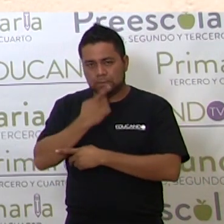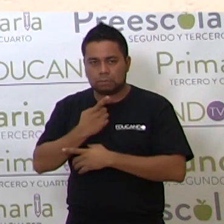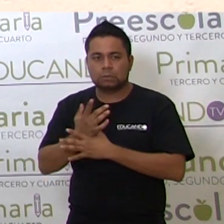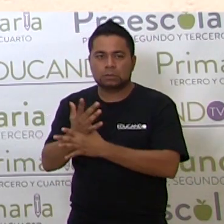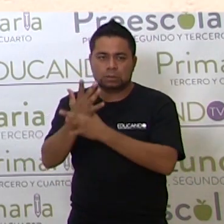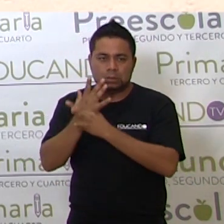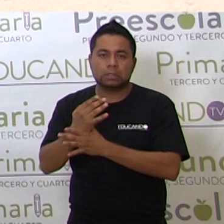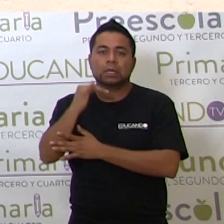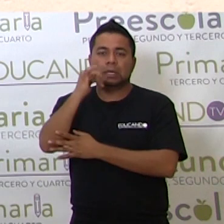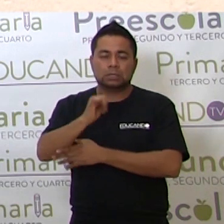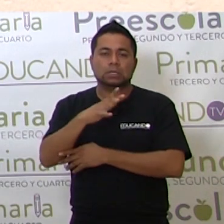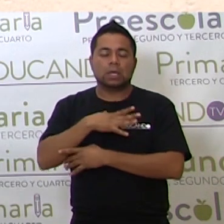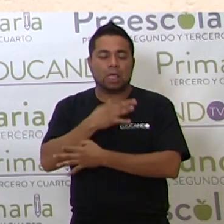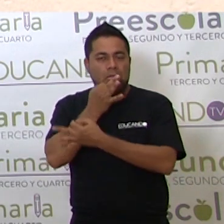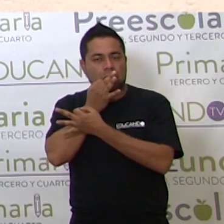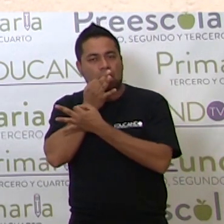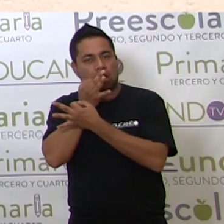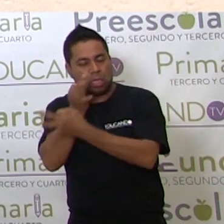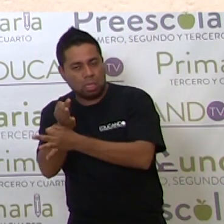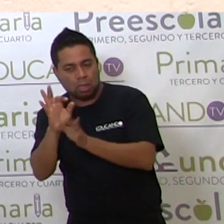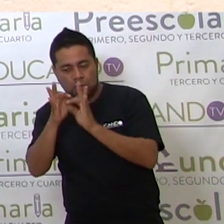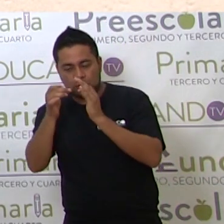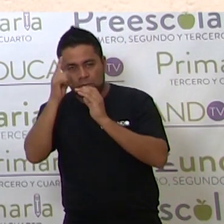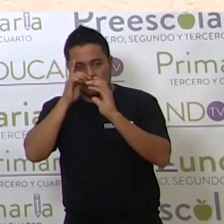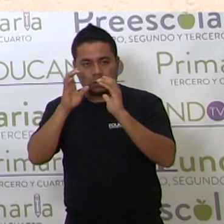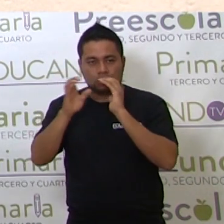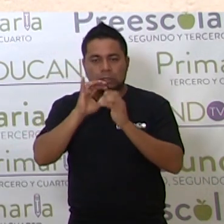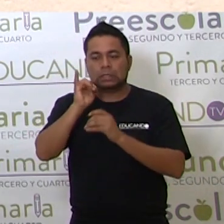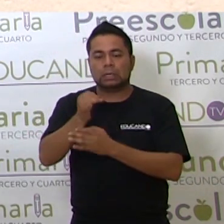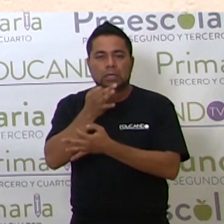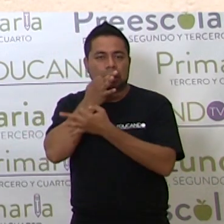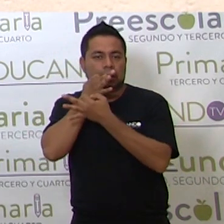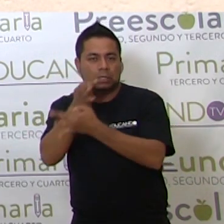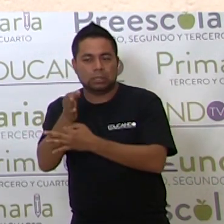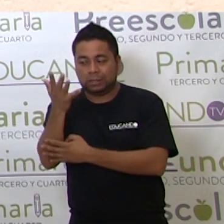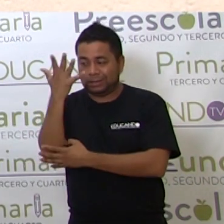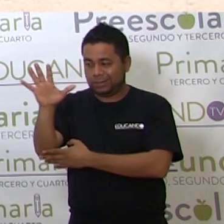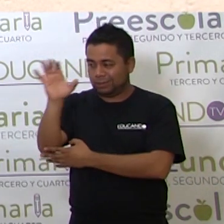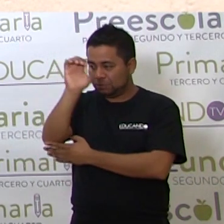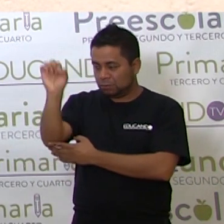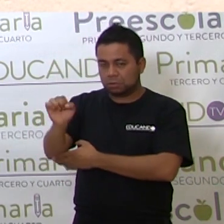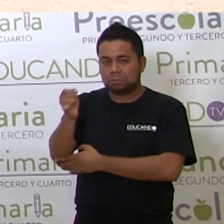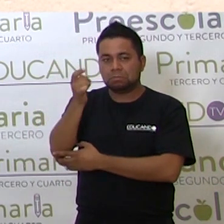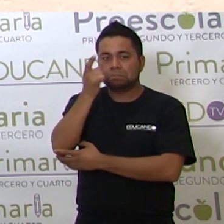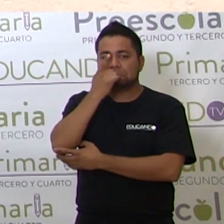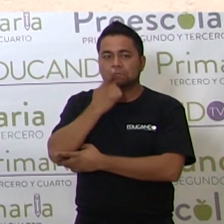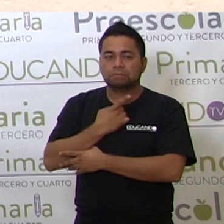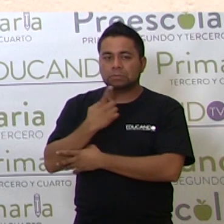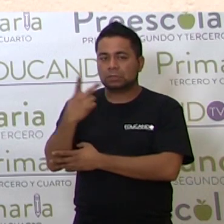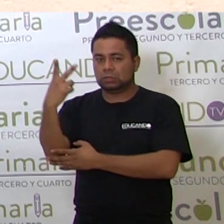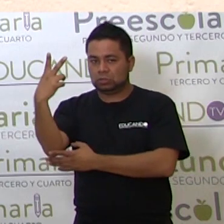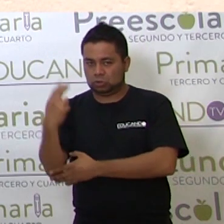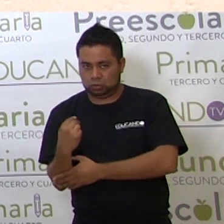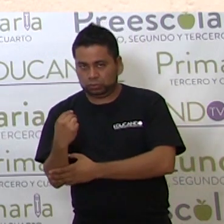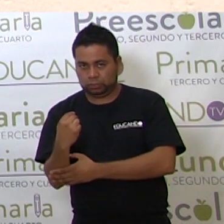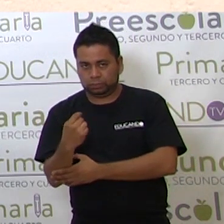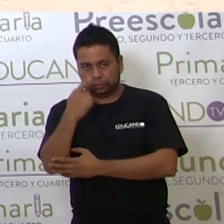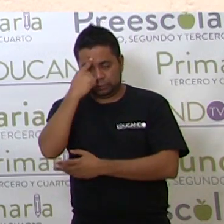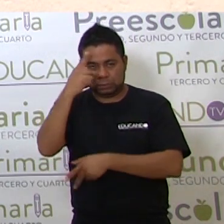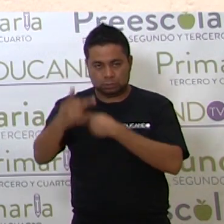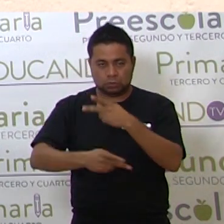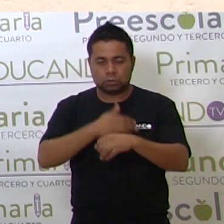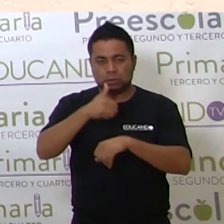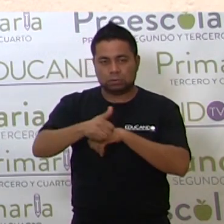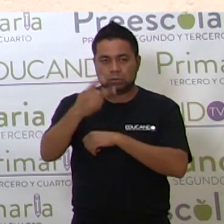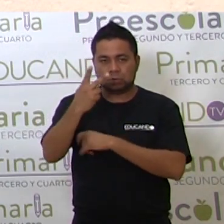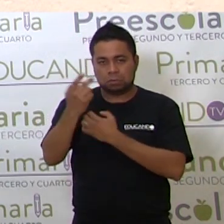son adictivos los medios de comunicación y un 10% mencionan que no en la pregunta 2